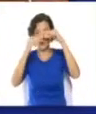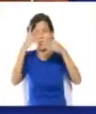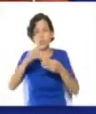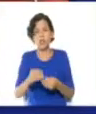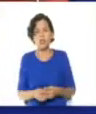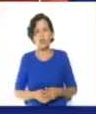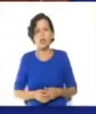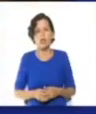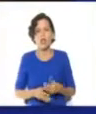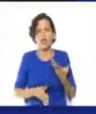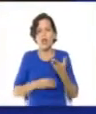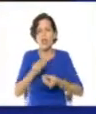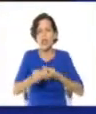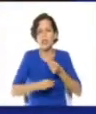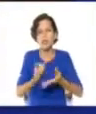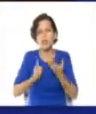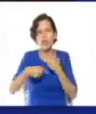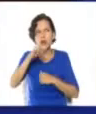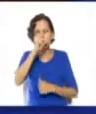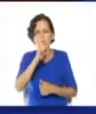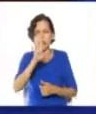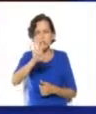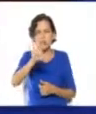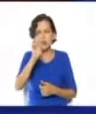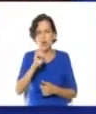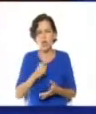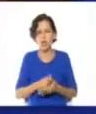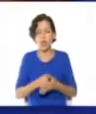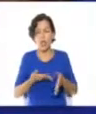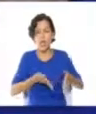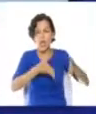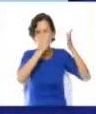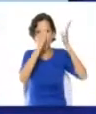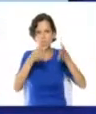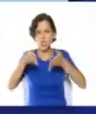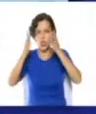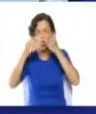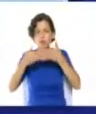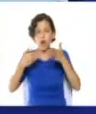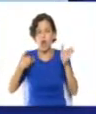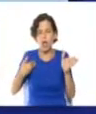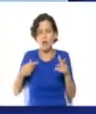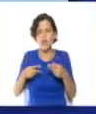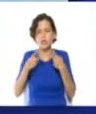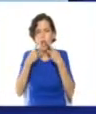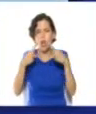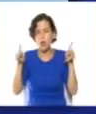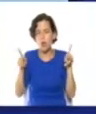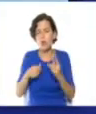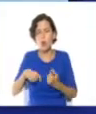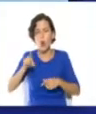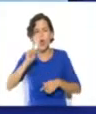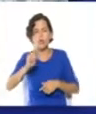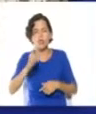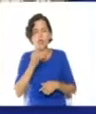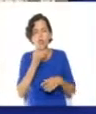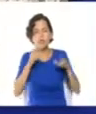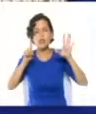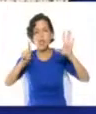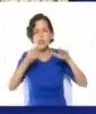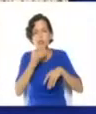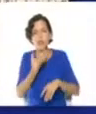gobierno de Marcos Pérez Jiménez en los años 50. Estas torres fueron abiertas al público el 6 de diciembre de